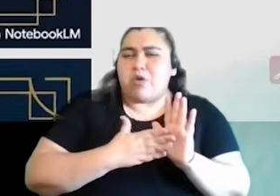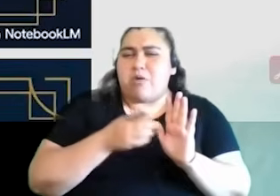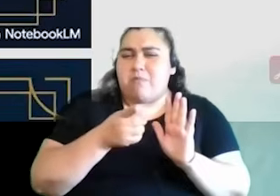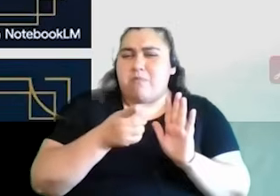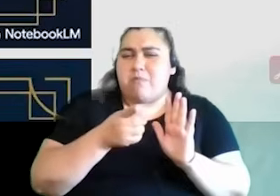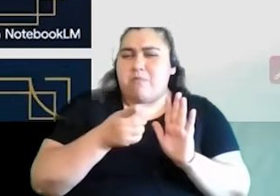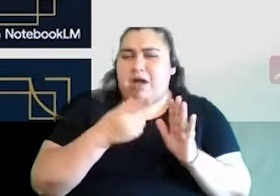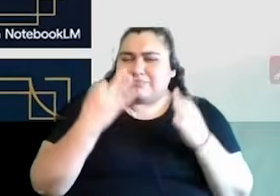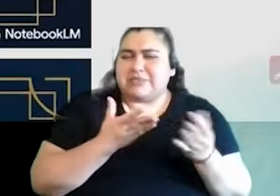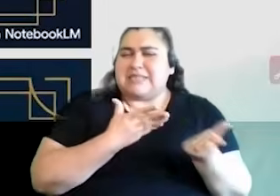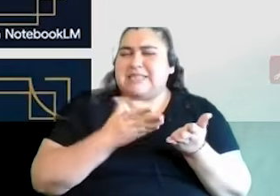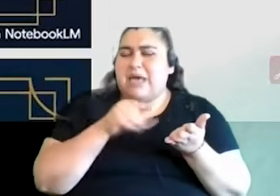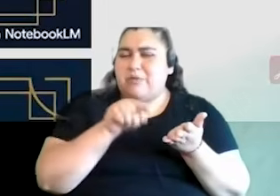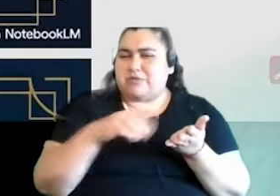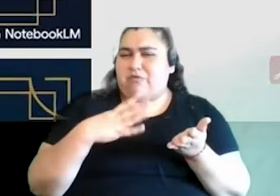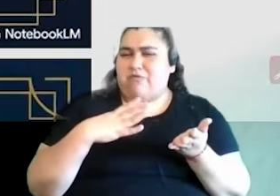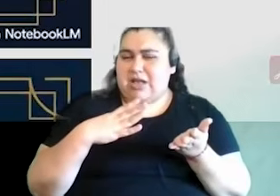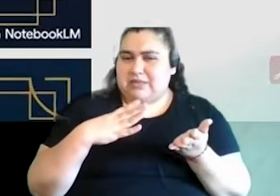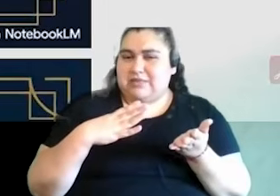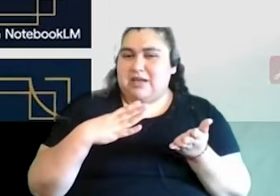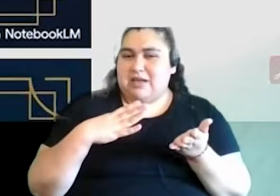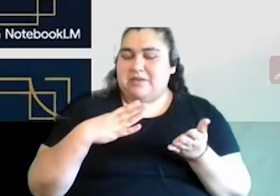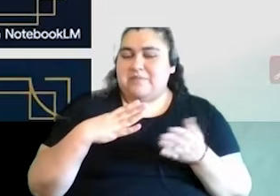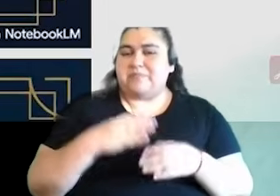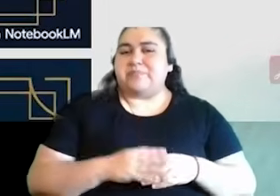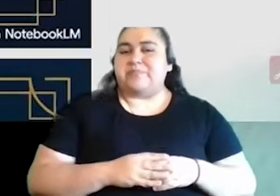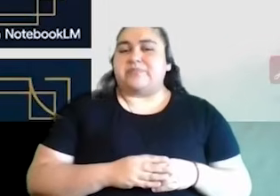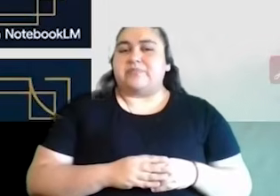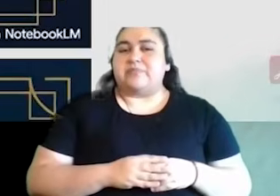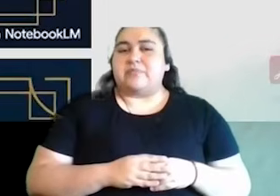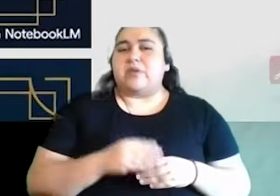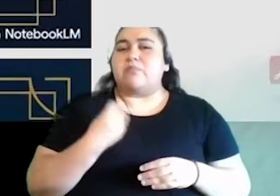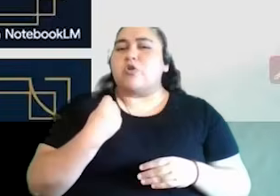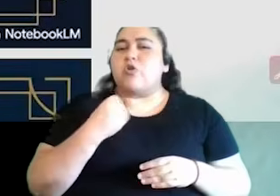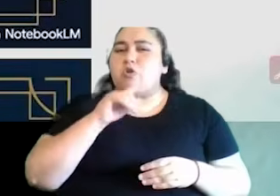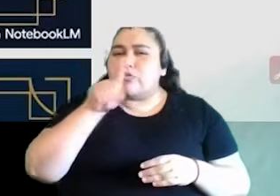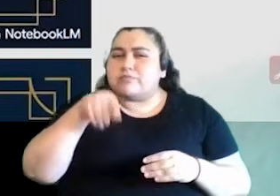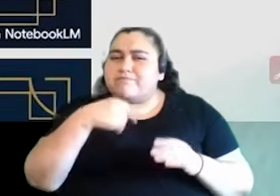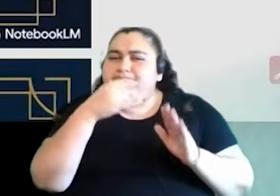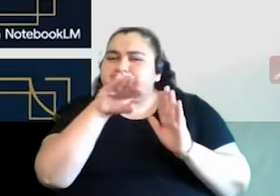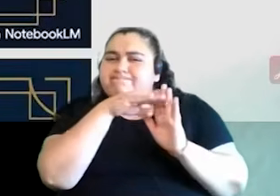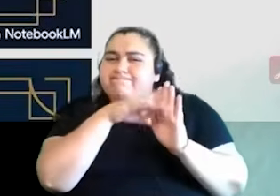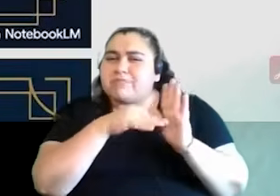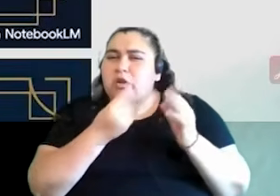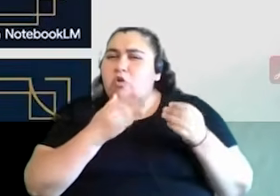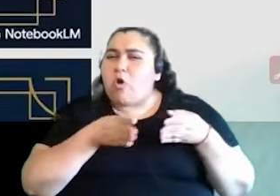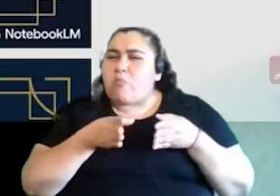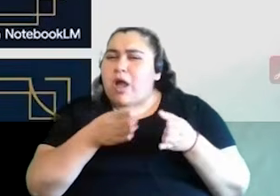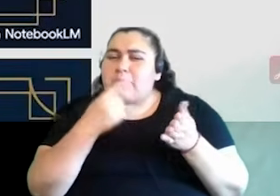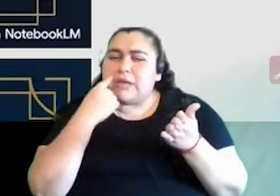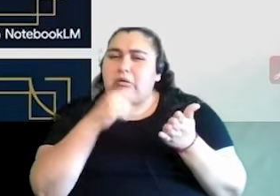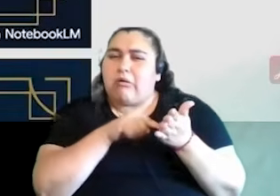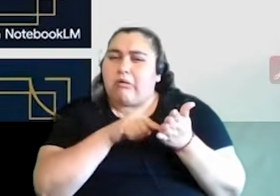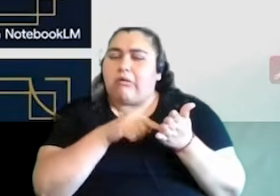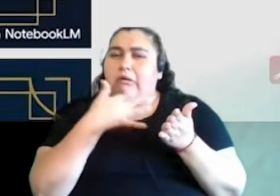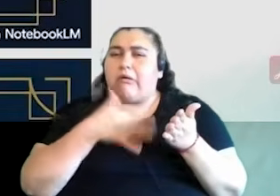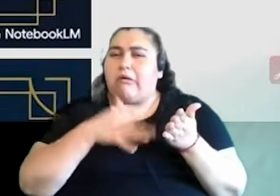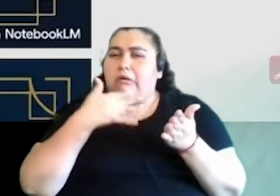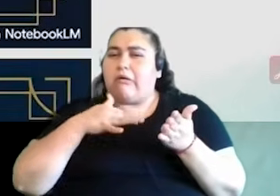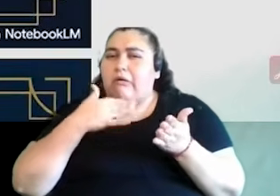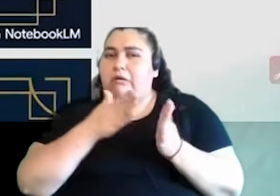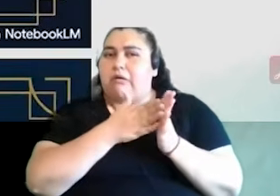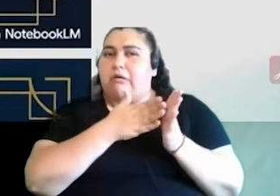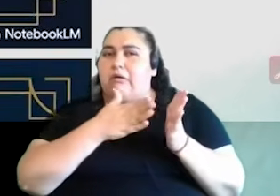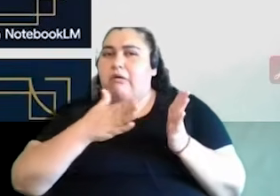las especificaciones que la reglamentación nos va marcando, uno puede como asimilarlo a lo que era